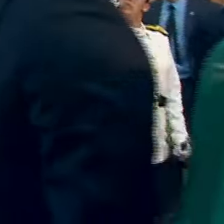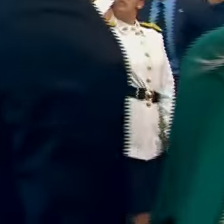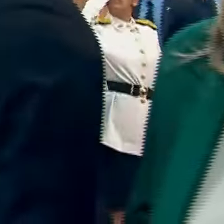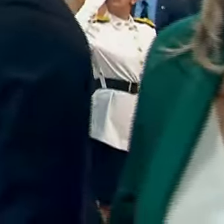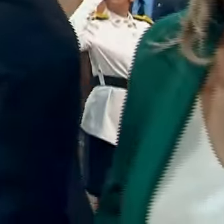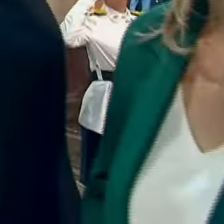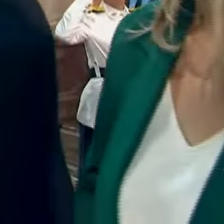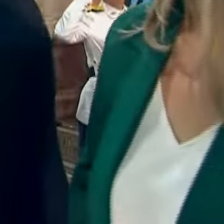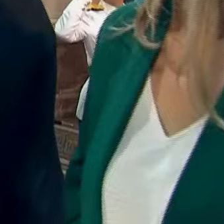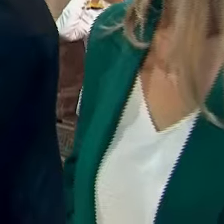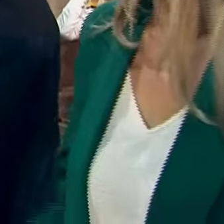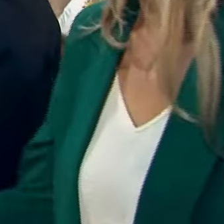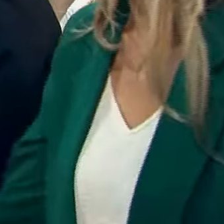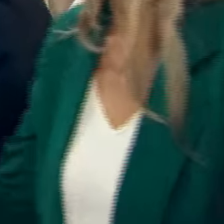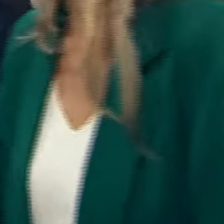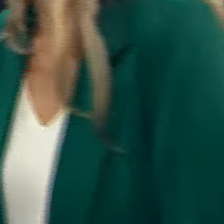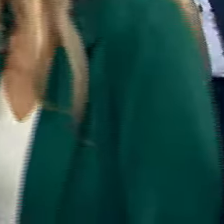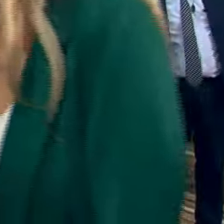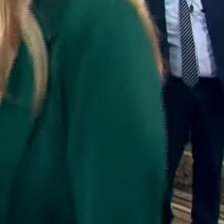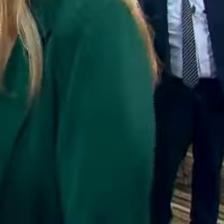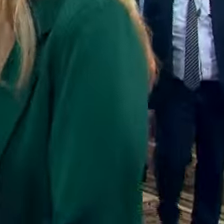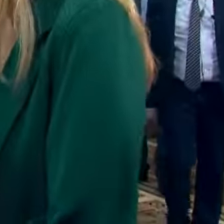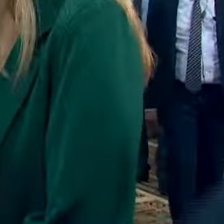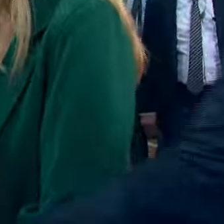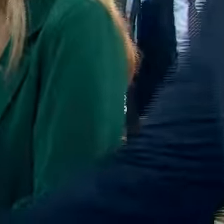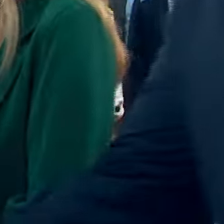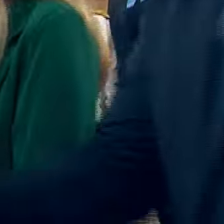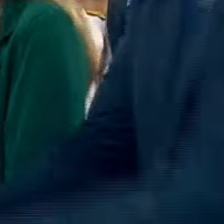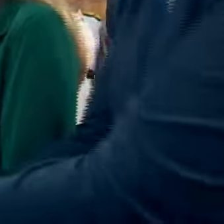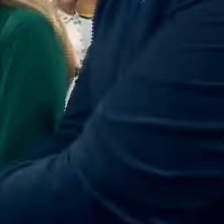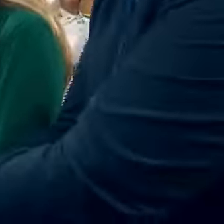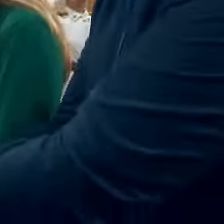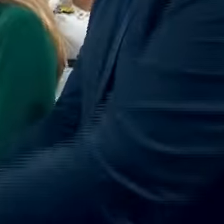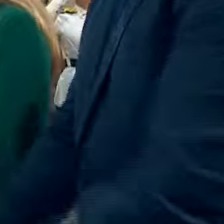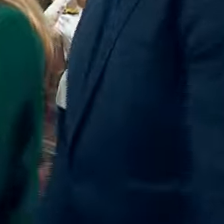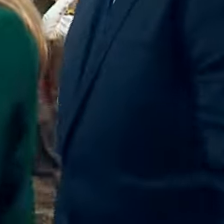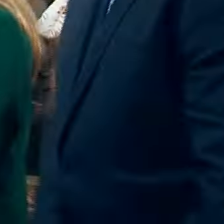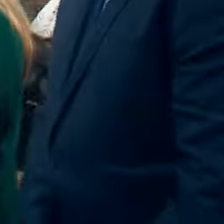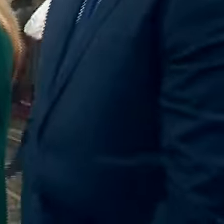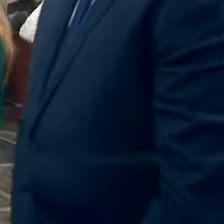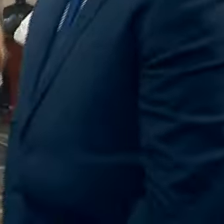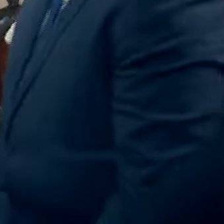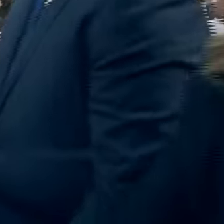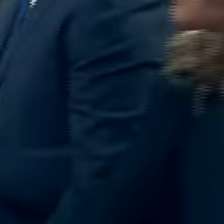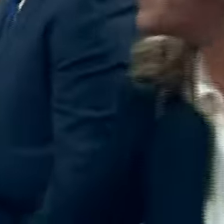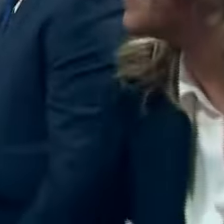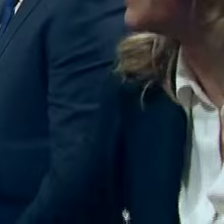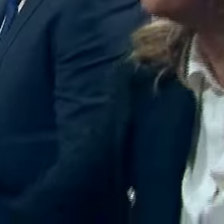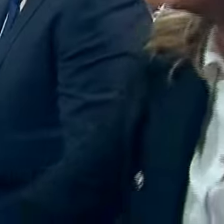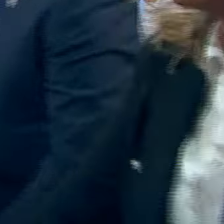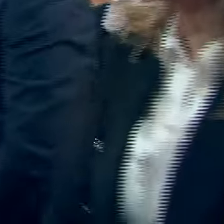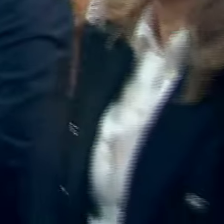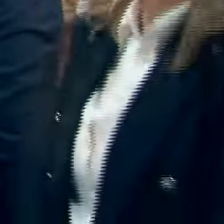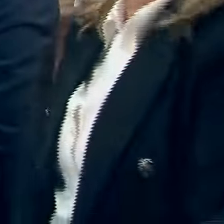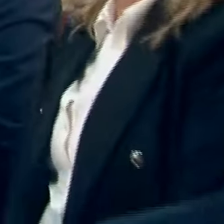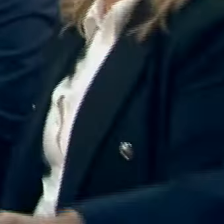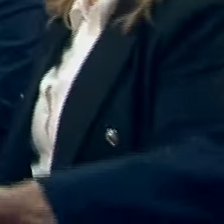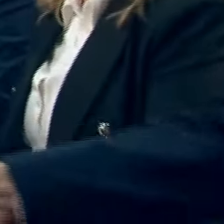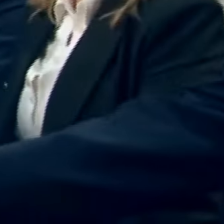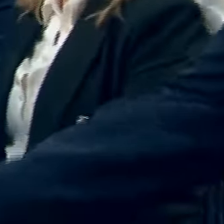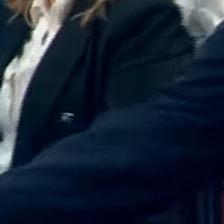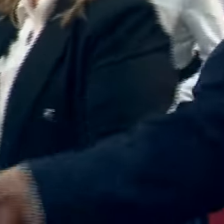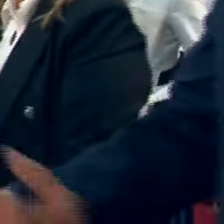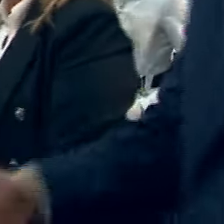Sabrina Ahmechet, Martín Aveiro, Mónica Litza, Florencio Randazzo